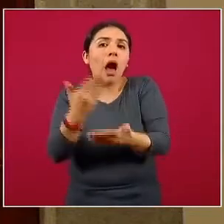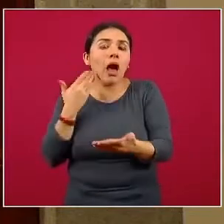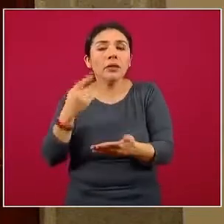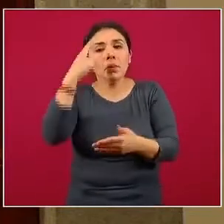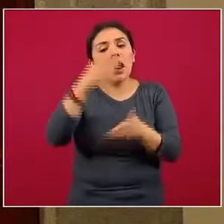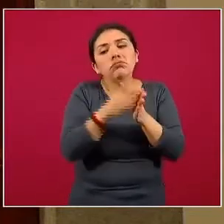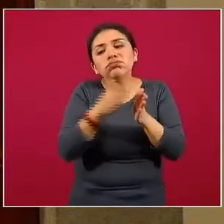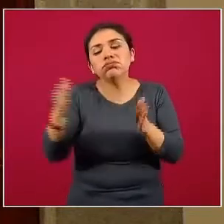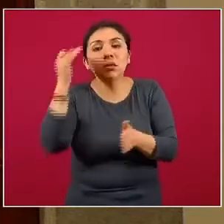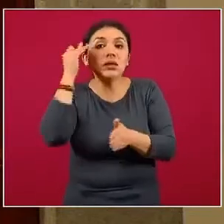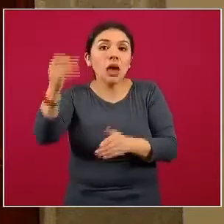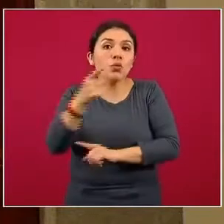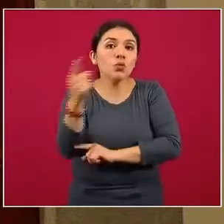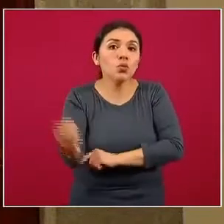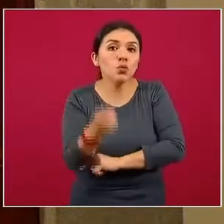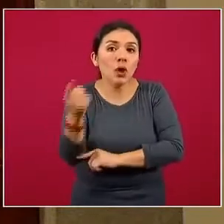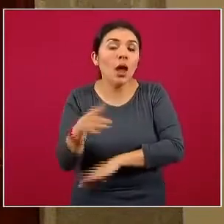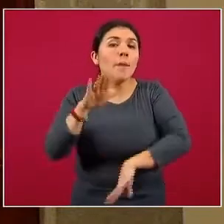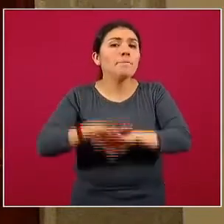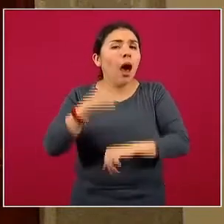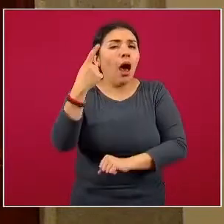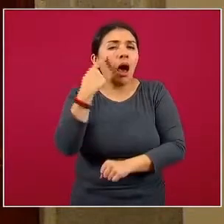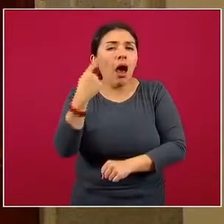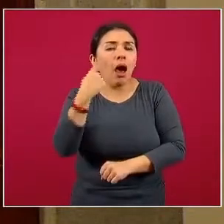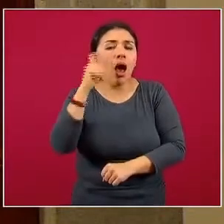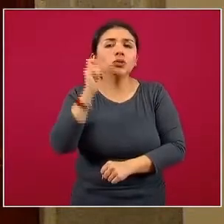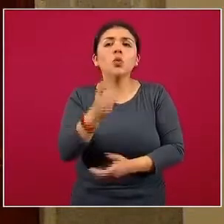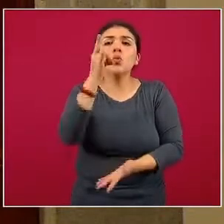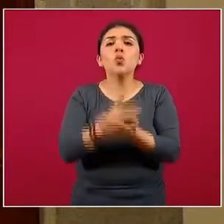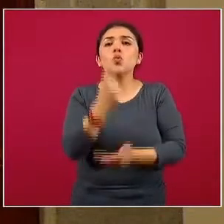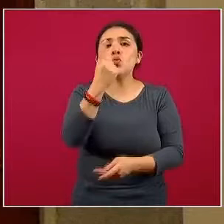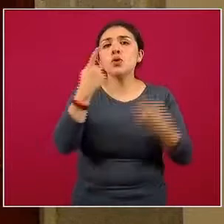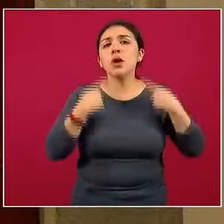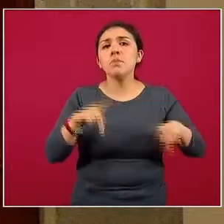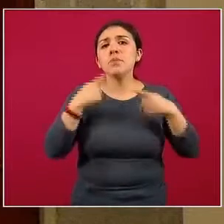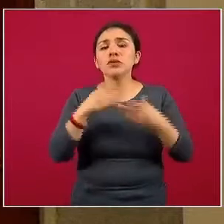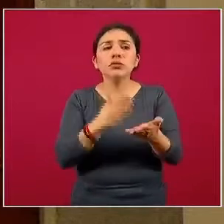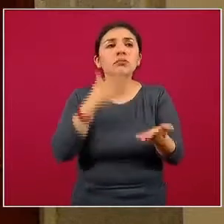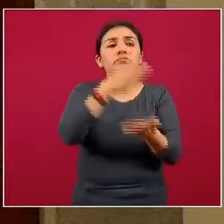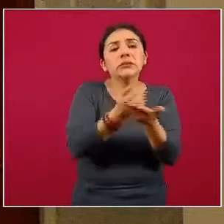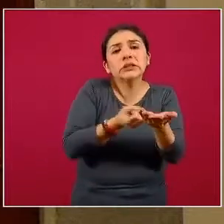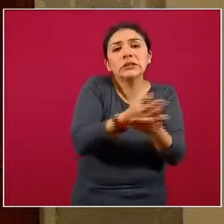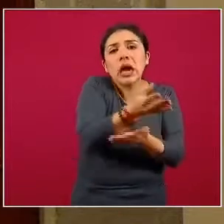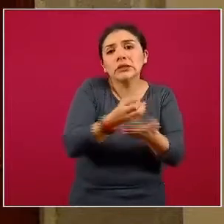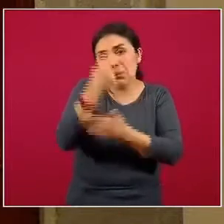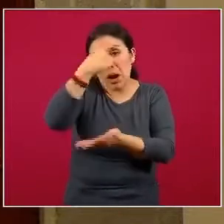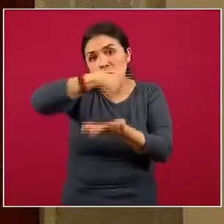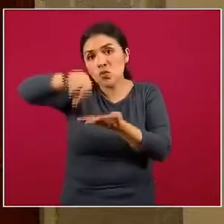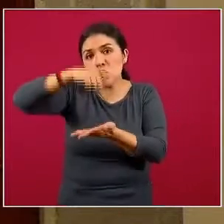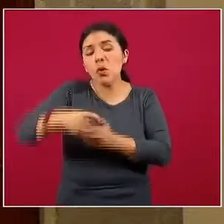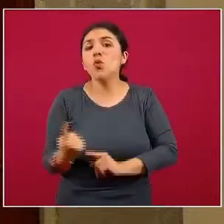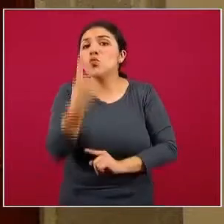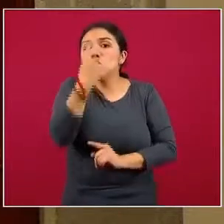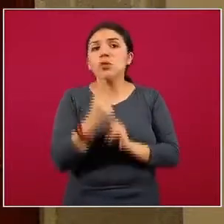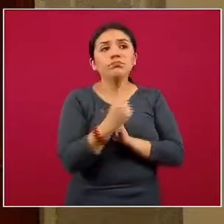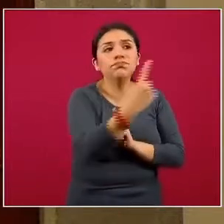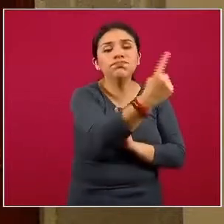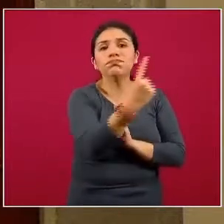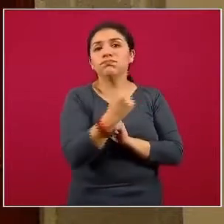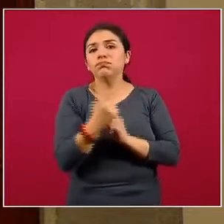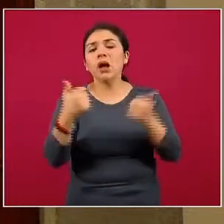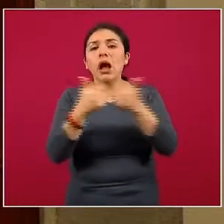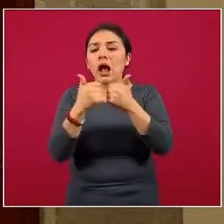más tiempo y que preferentemente sea solo un miembro del grupo familiar, del núcleo familiar, el que salga